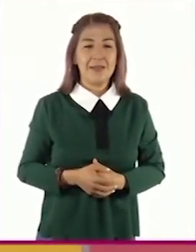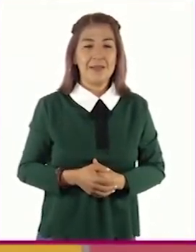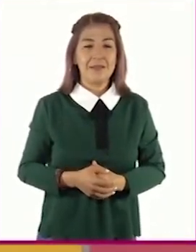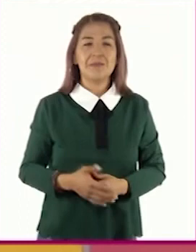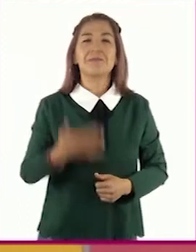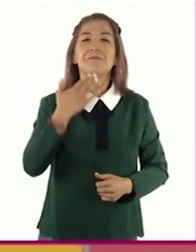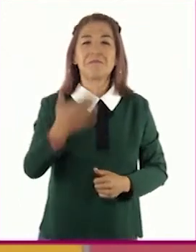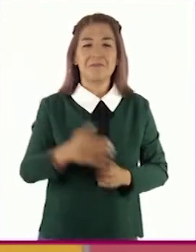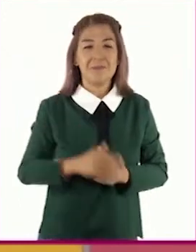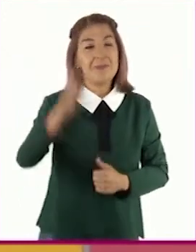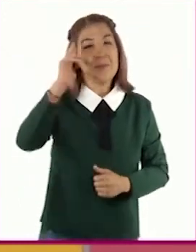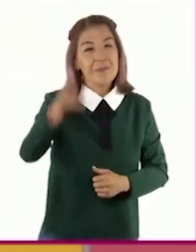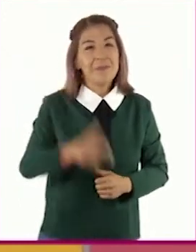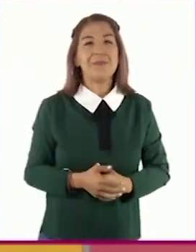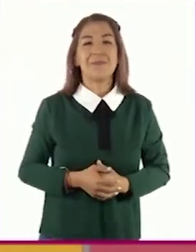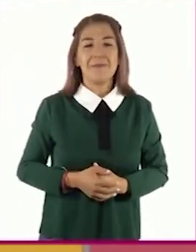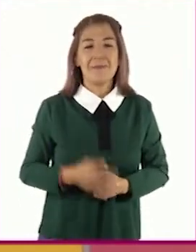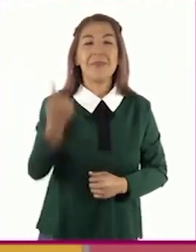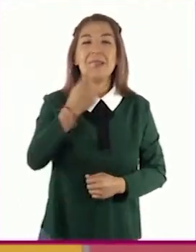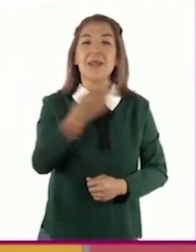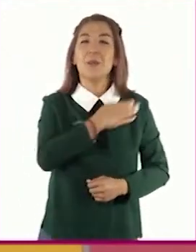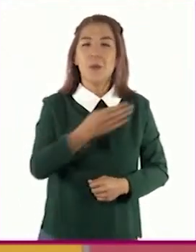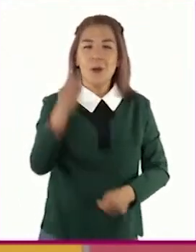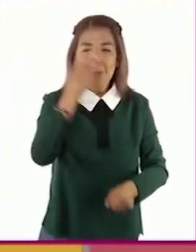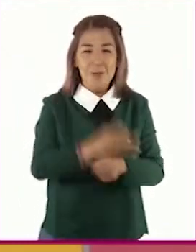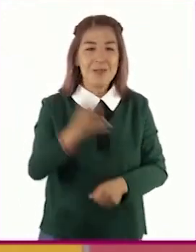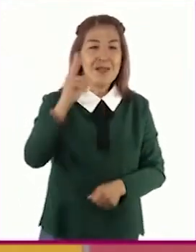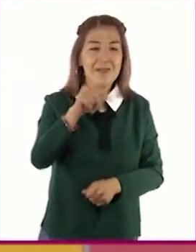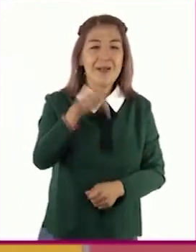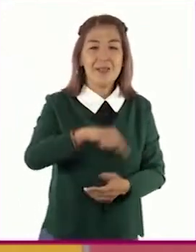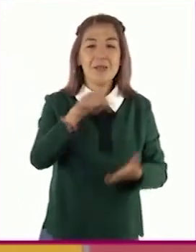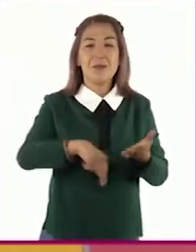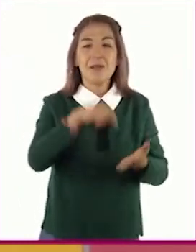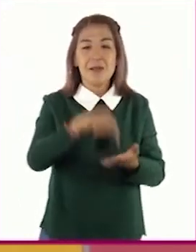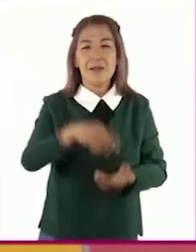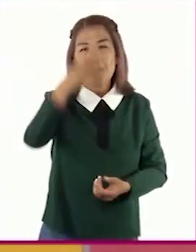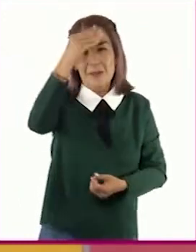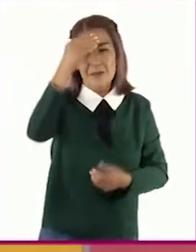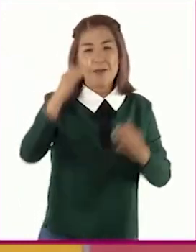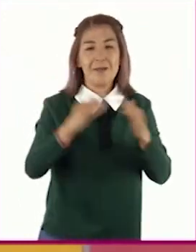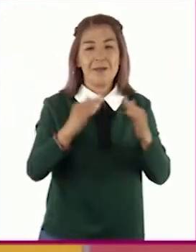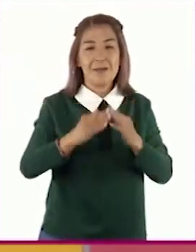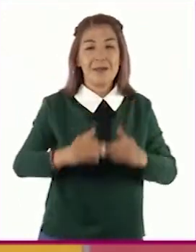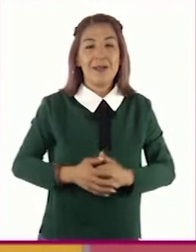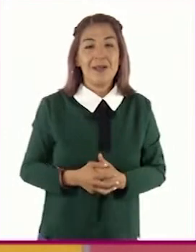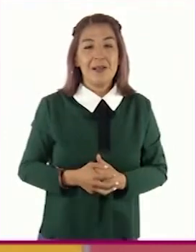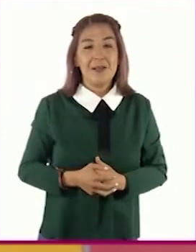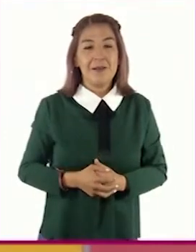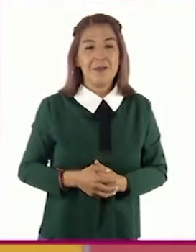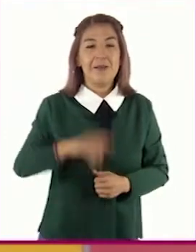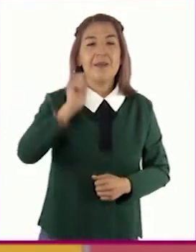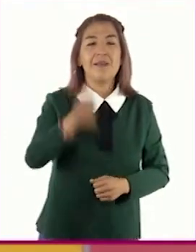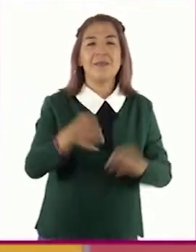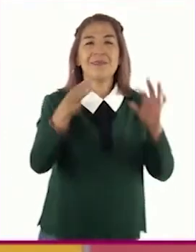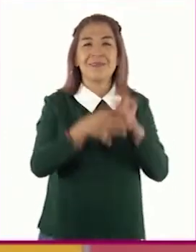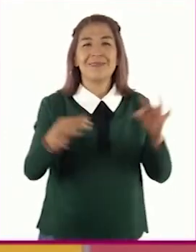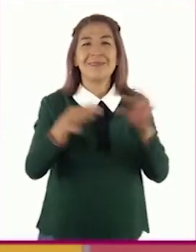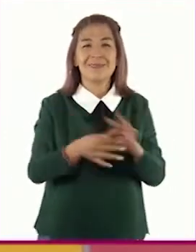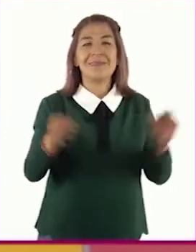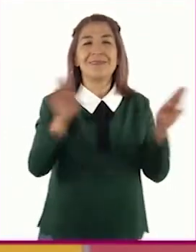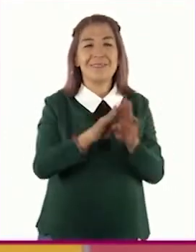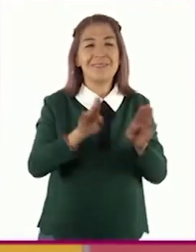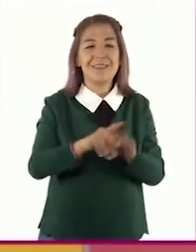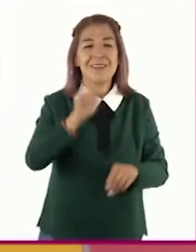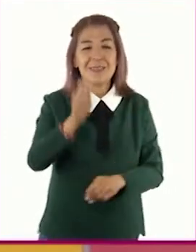Bien, hola, ¿qué tal? Qué bueno que te encuentres aquí con nosotros en Aprende en Casa. Porque hoy vamos a hablar de las reacciones